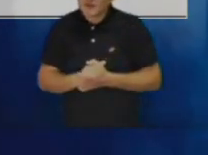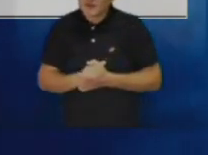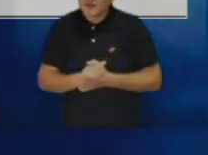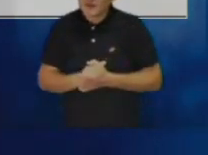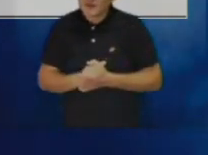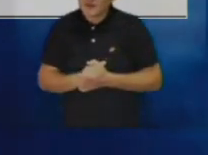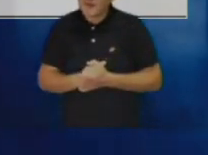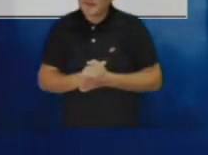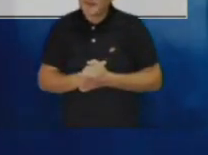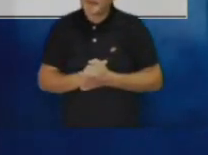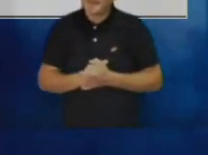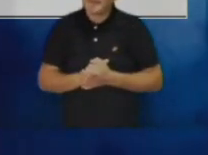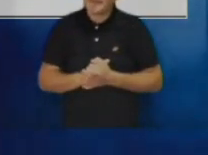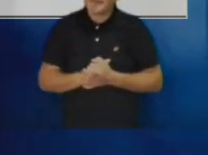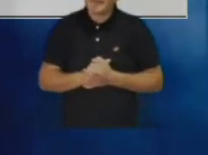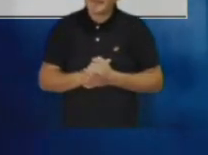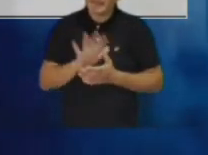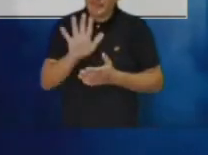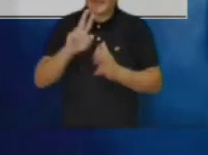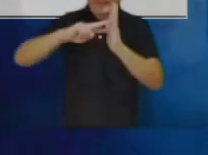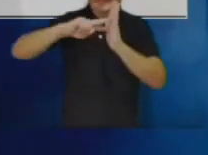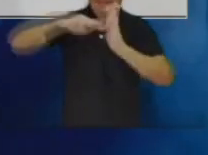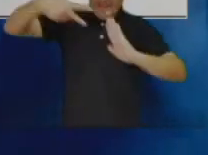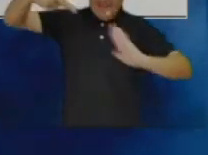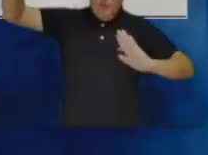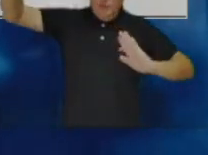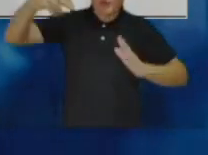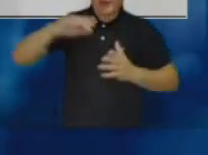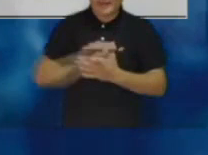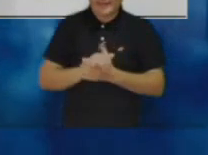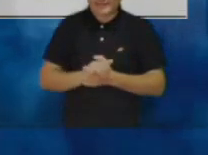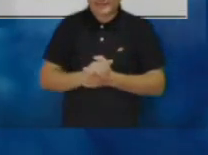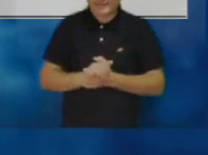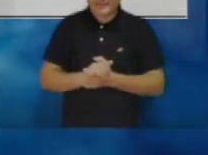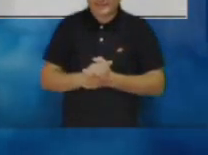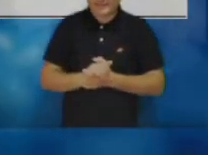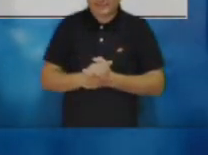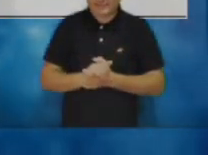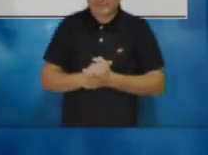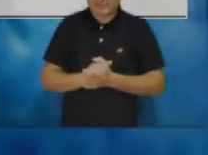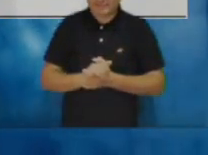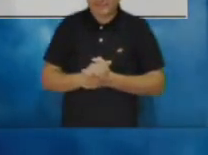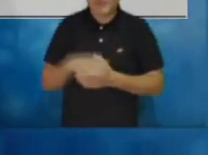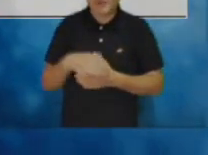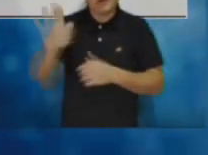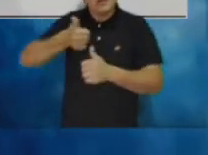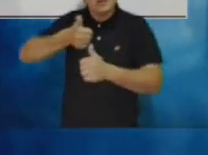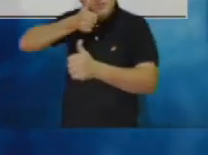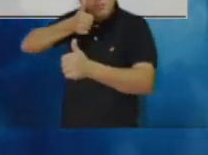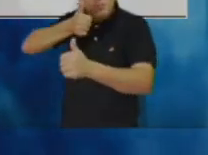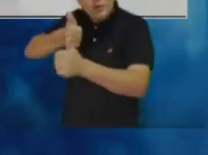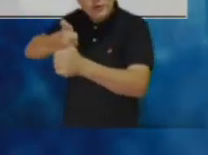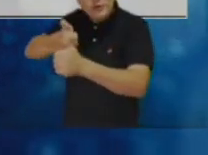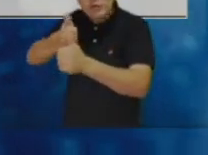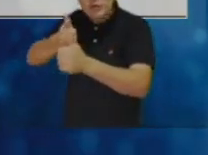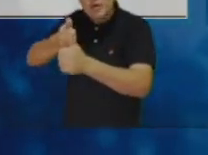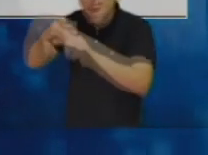en tecnología TDOA para monitoreo de la interferencia.